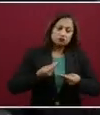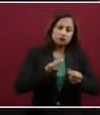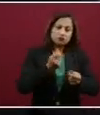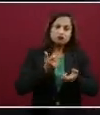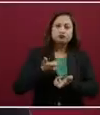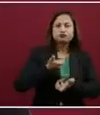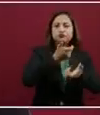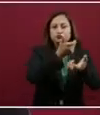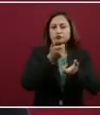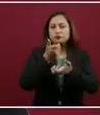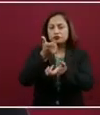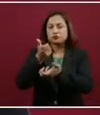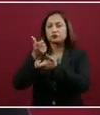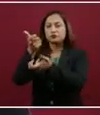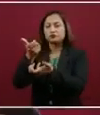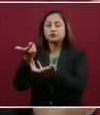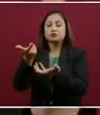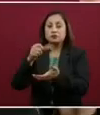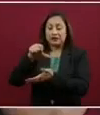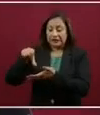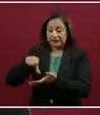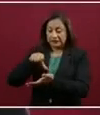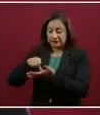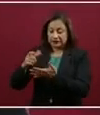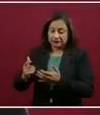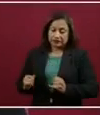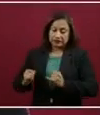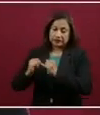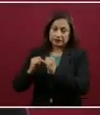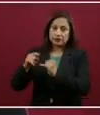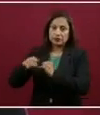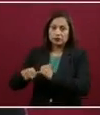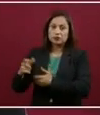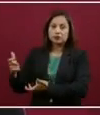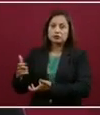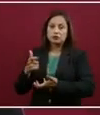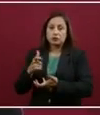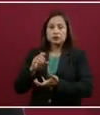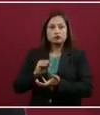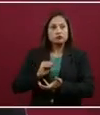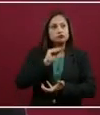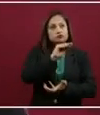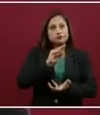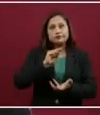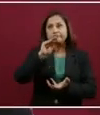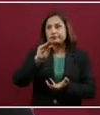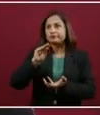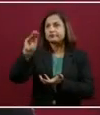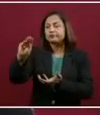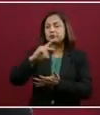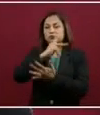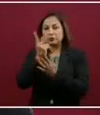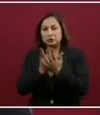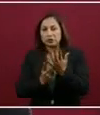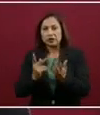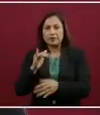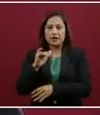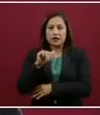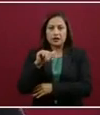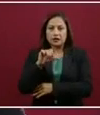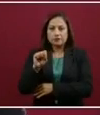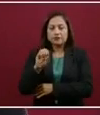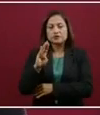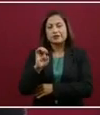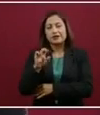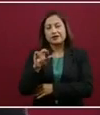parte central es equivalente en IMSS Bienestar. Ahí quisiera señalar algo que es